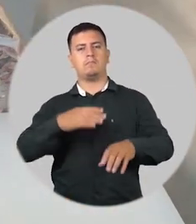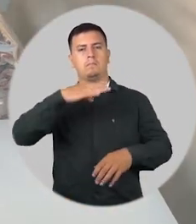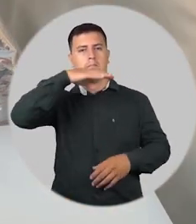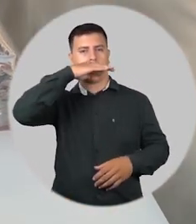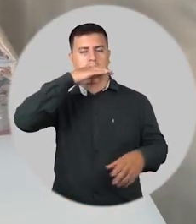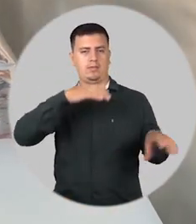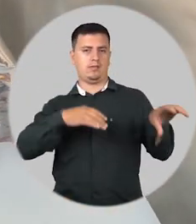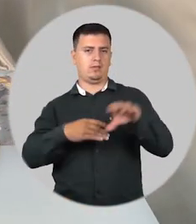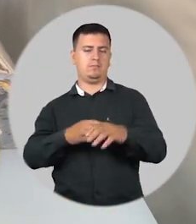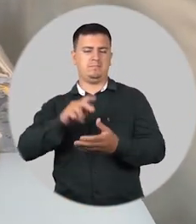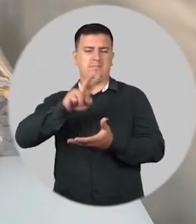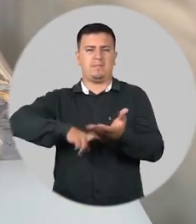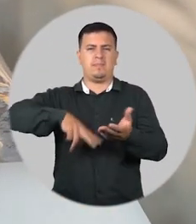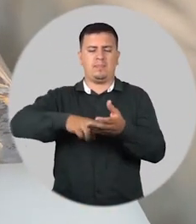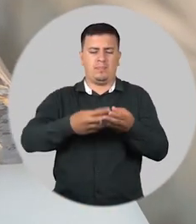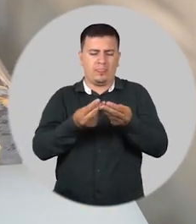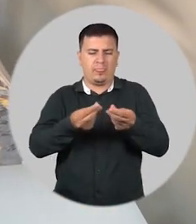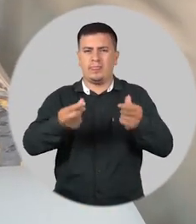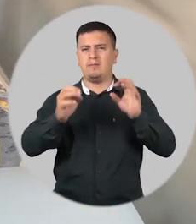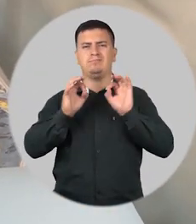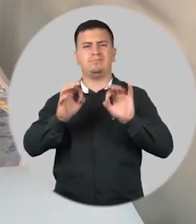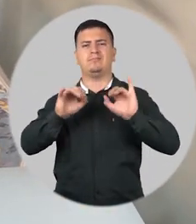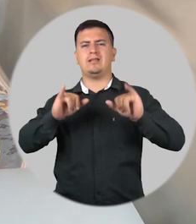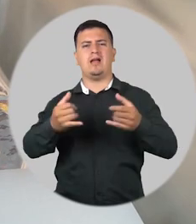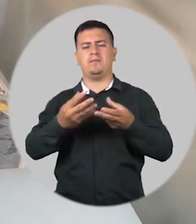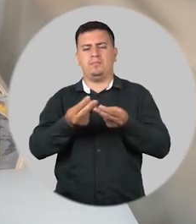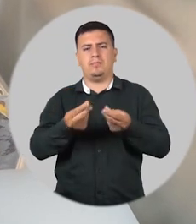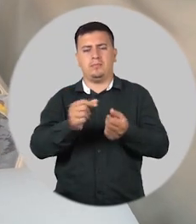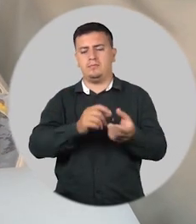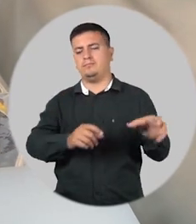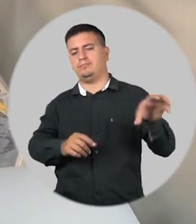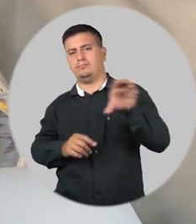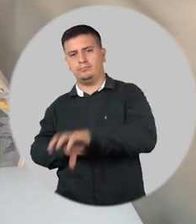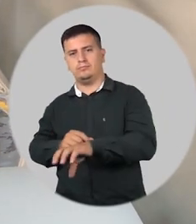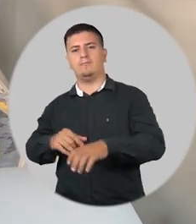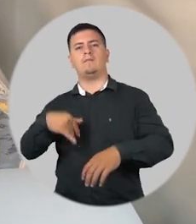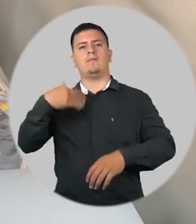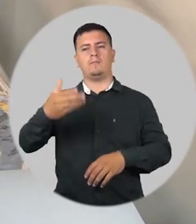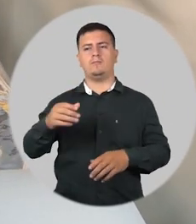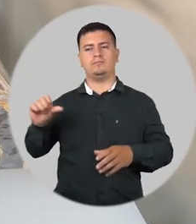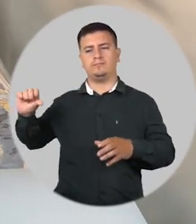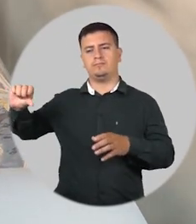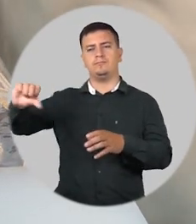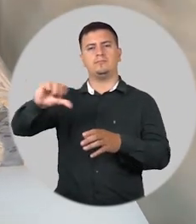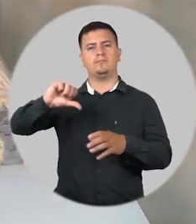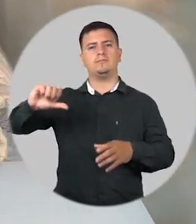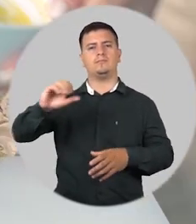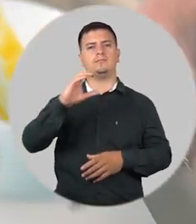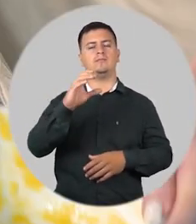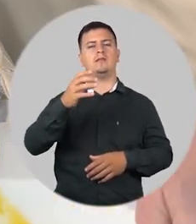agregamos mango procesado y le agregamos crema de leche.